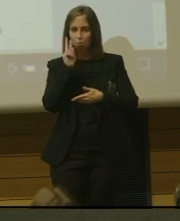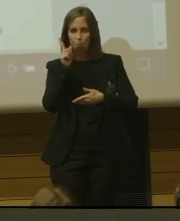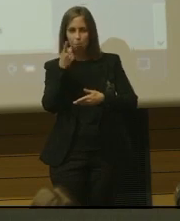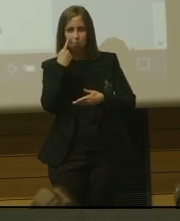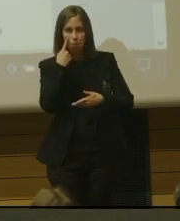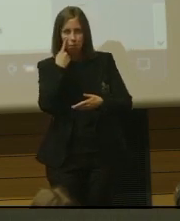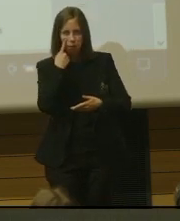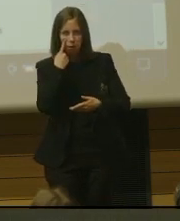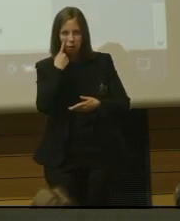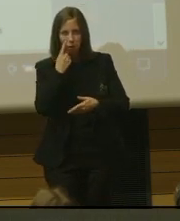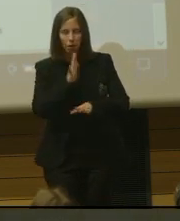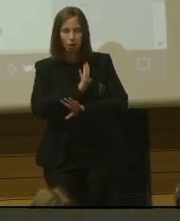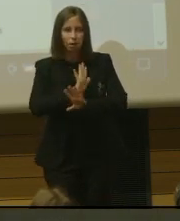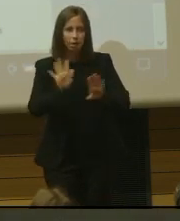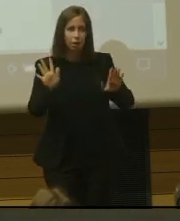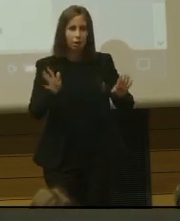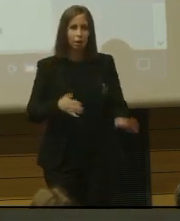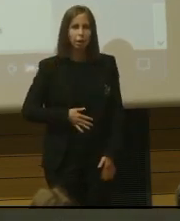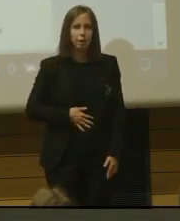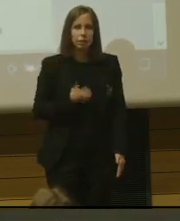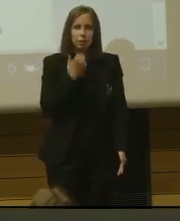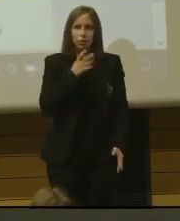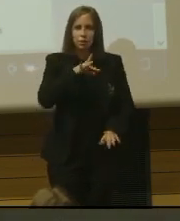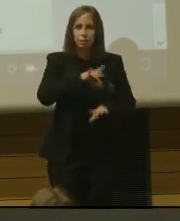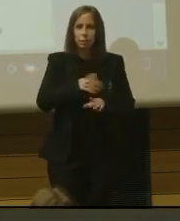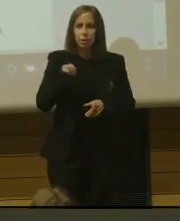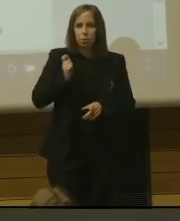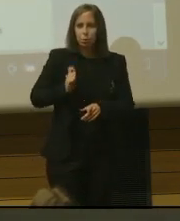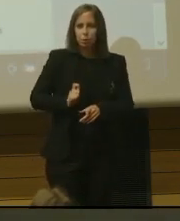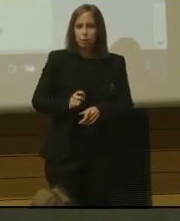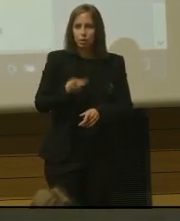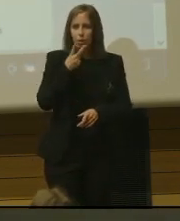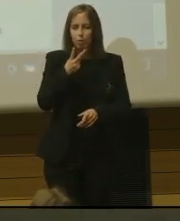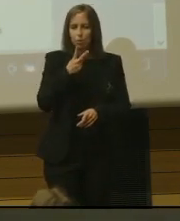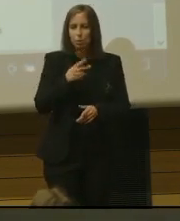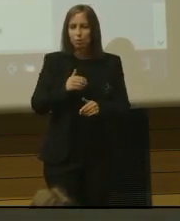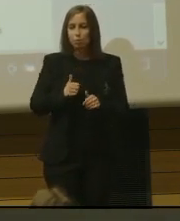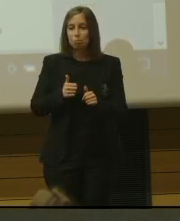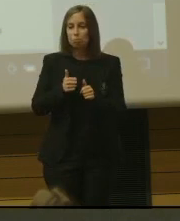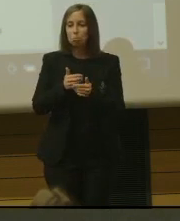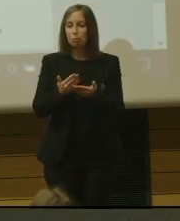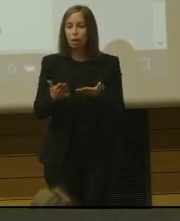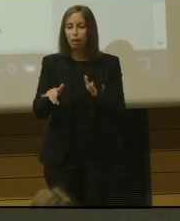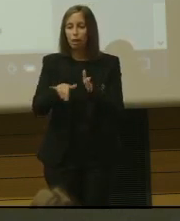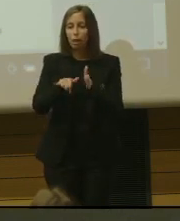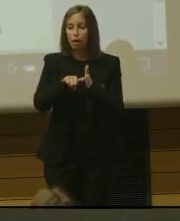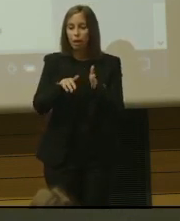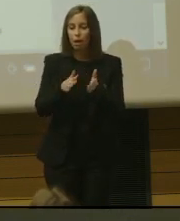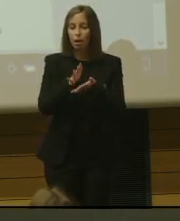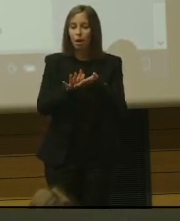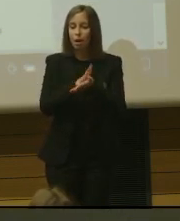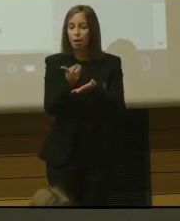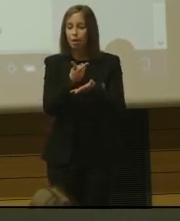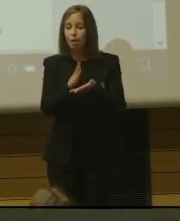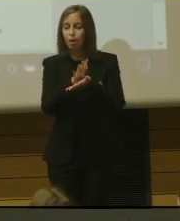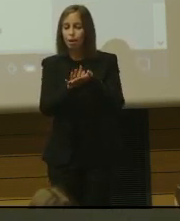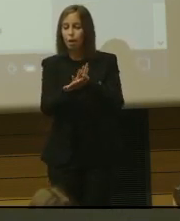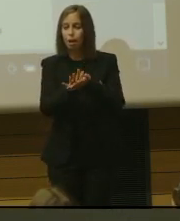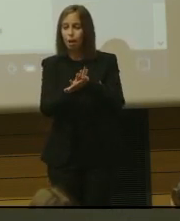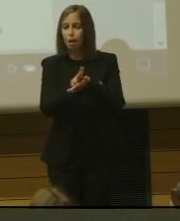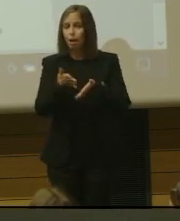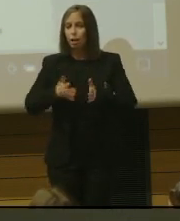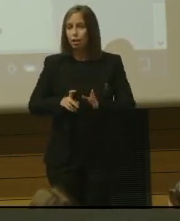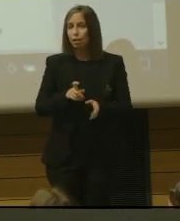dijo, vamos a ver, si lo hace ella. Entonces se acercó y se puso a hablar con ella, me imagino que el caso de su hijo, de lo que